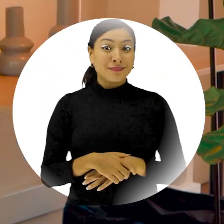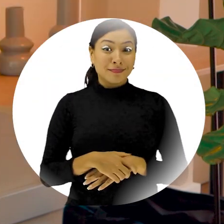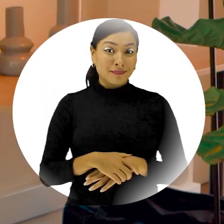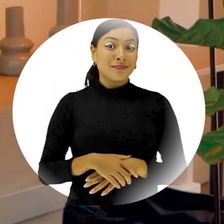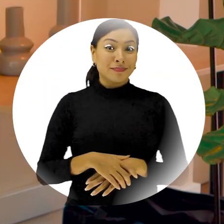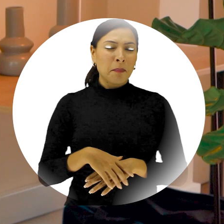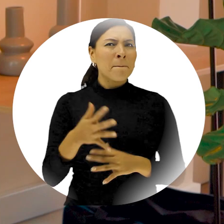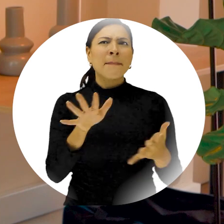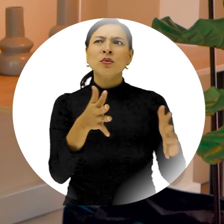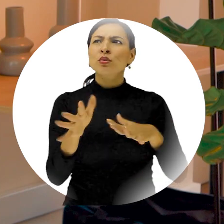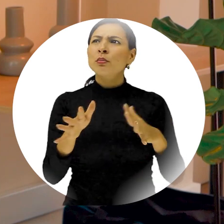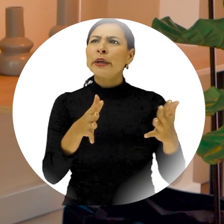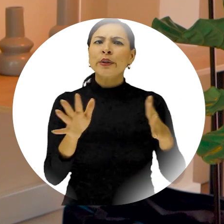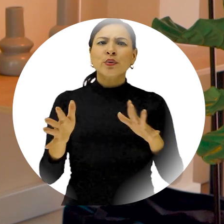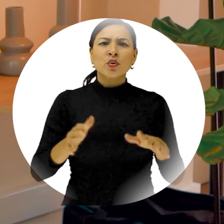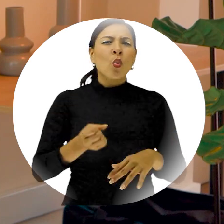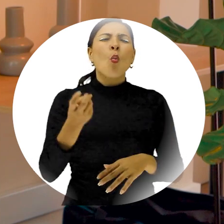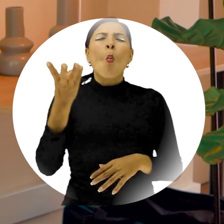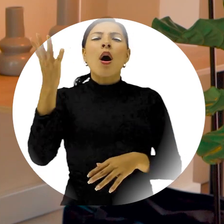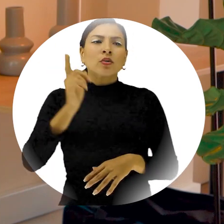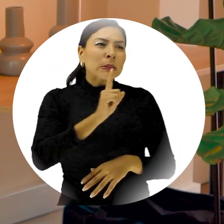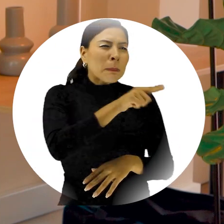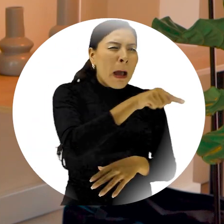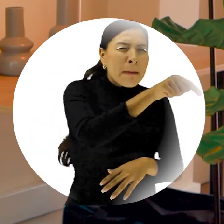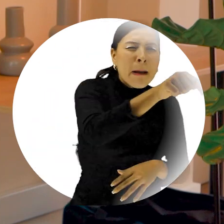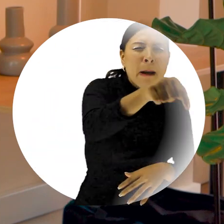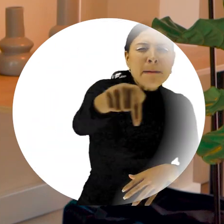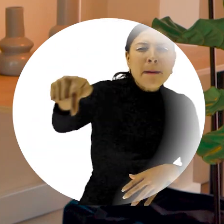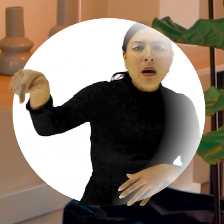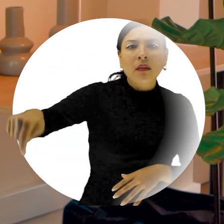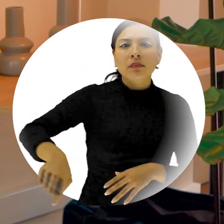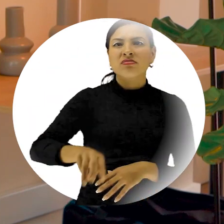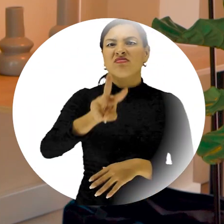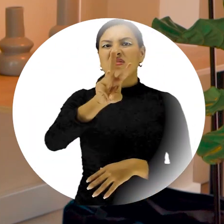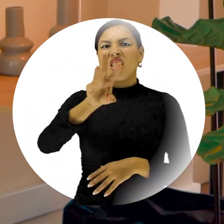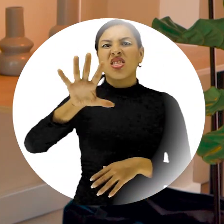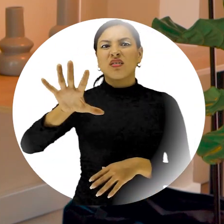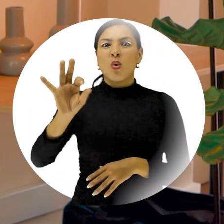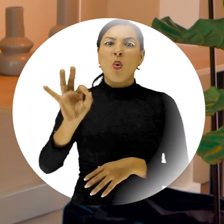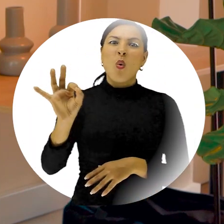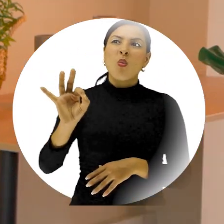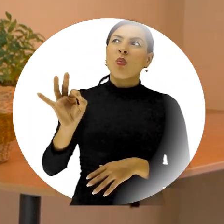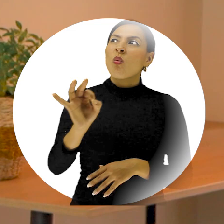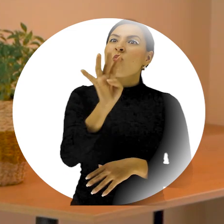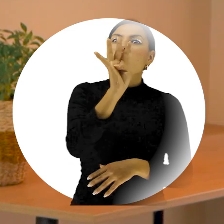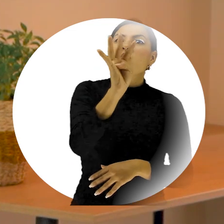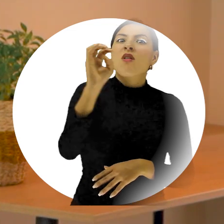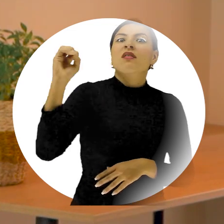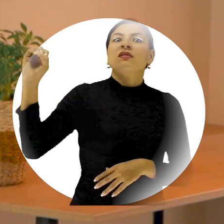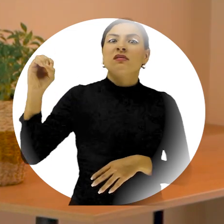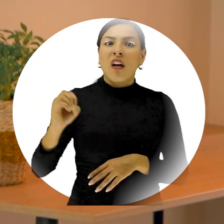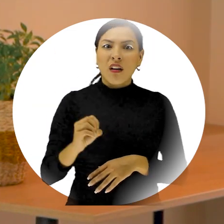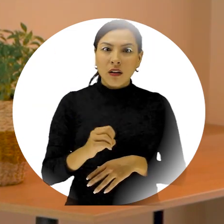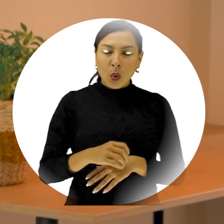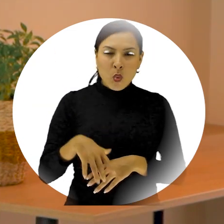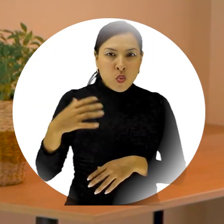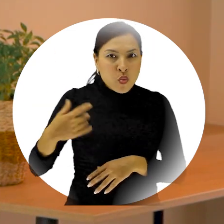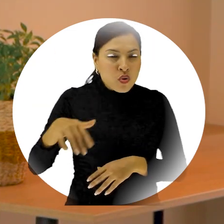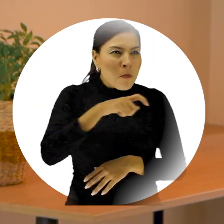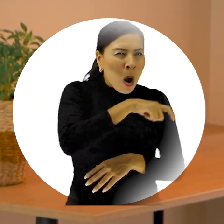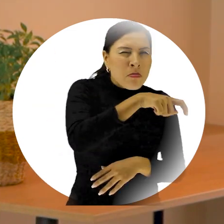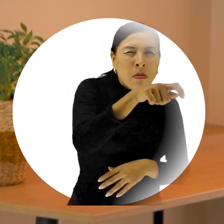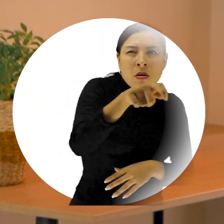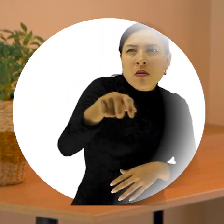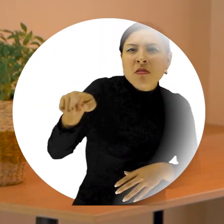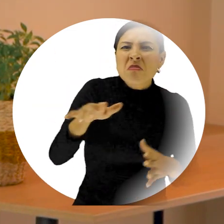y visitamos aproximadamente 35 a 40 propiedades en más o menos 3 meses. Nosotros teníamos como la intención de hacer